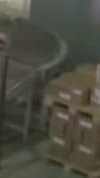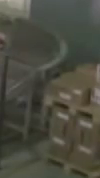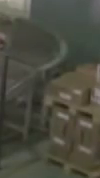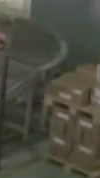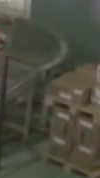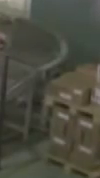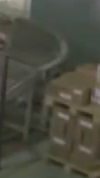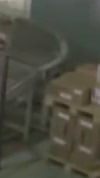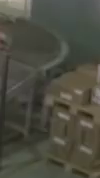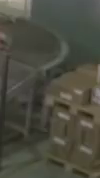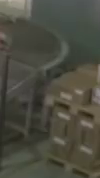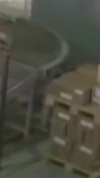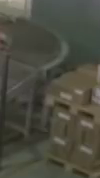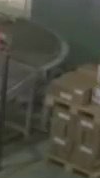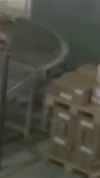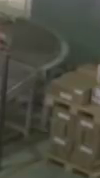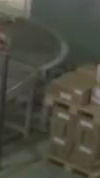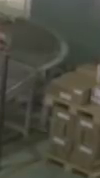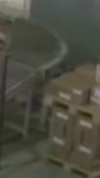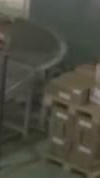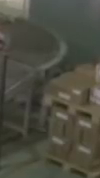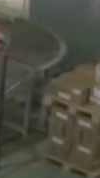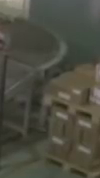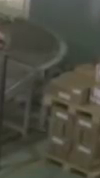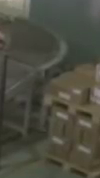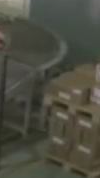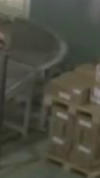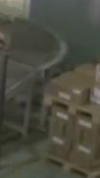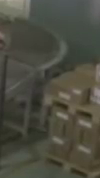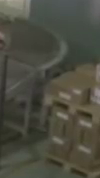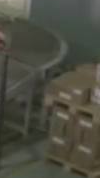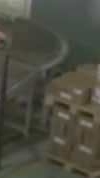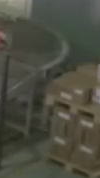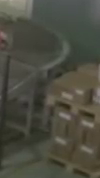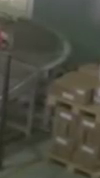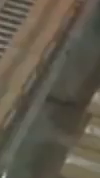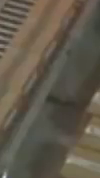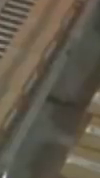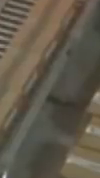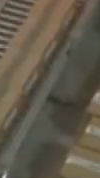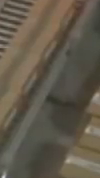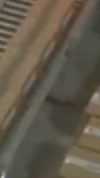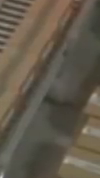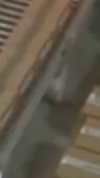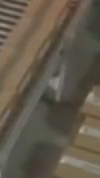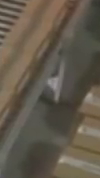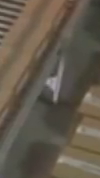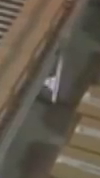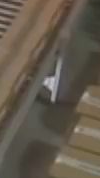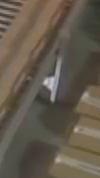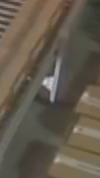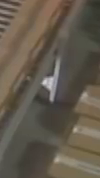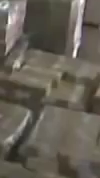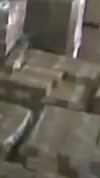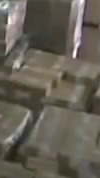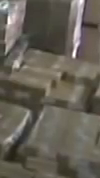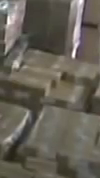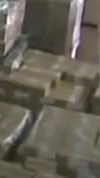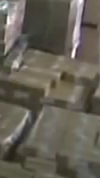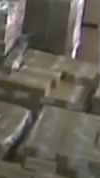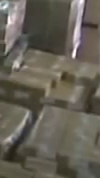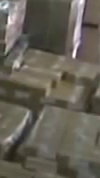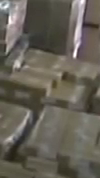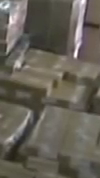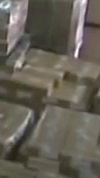revolución bolivariana. Quiero mostrarlo al país. Aquí estoy con Adriana, la presidenta de este sistema, y